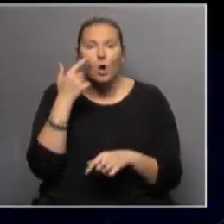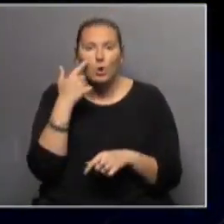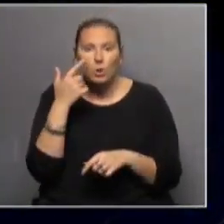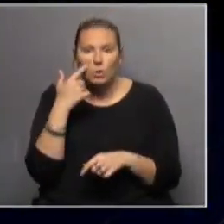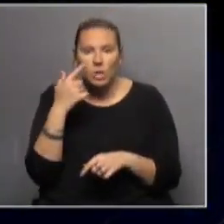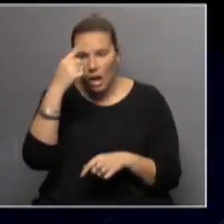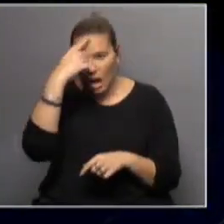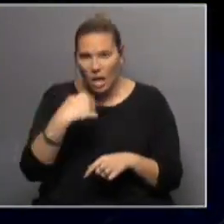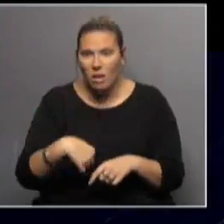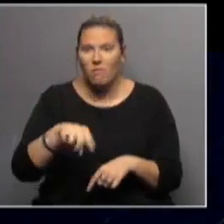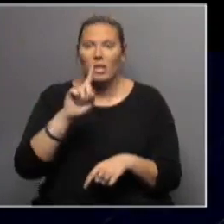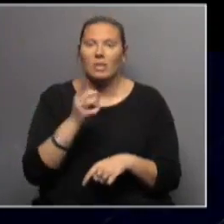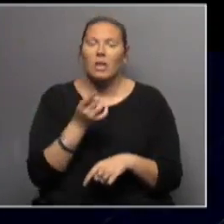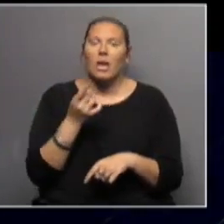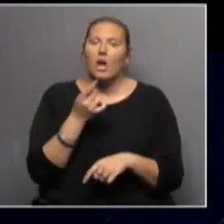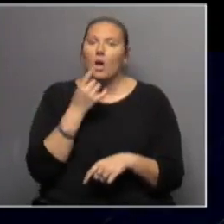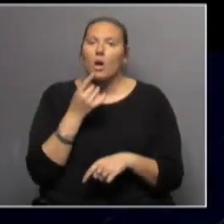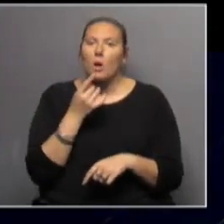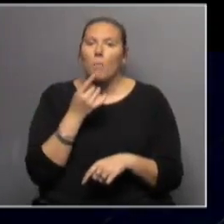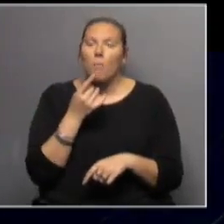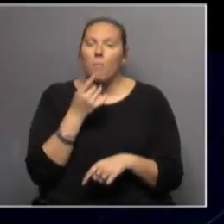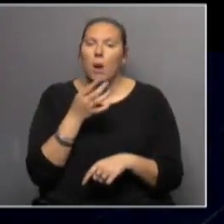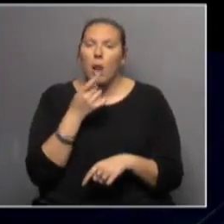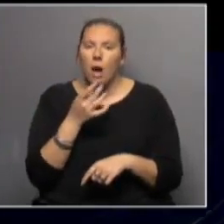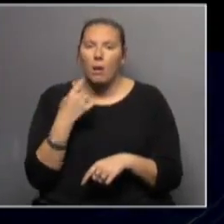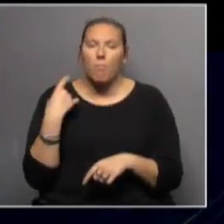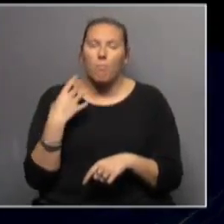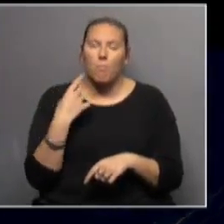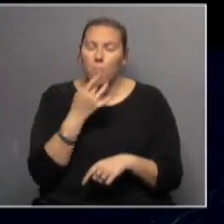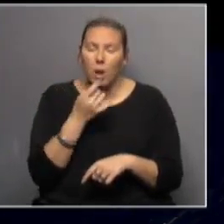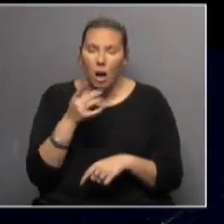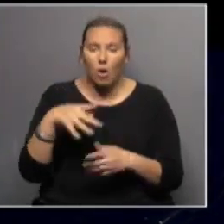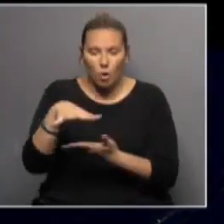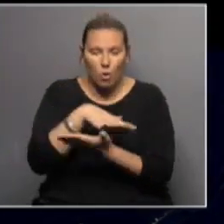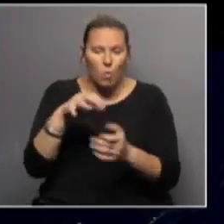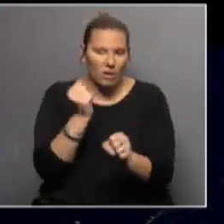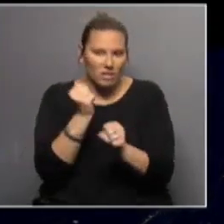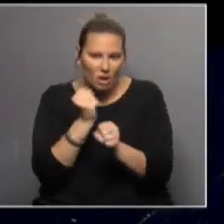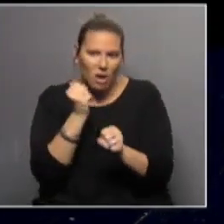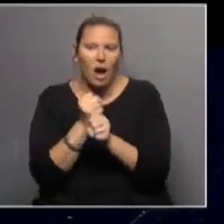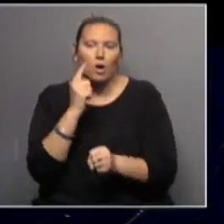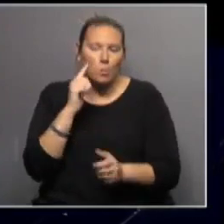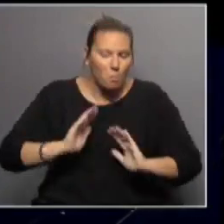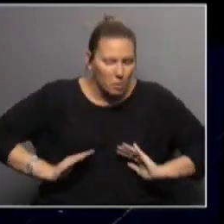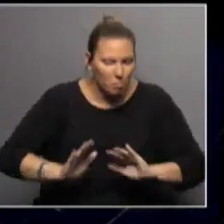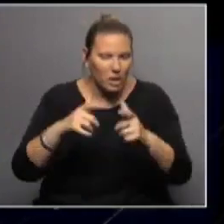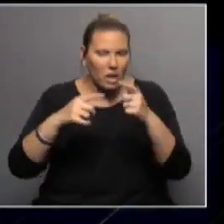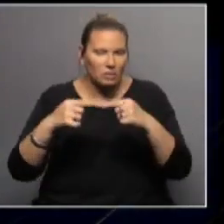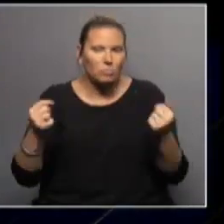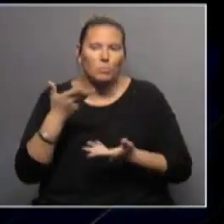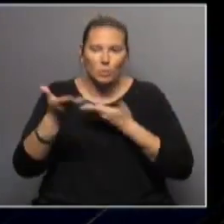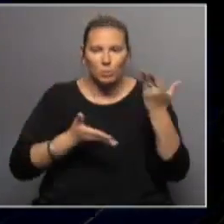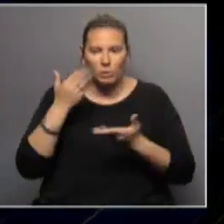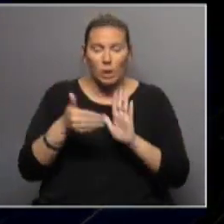Elefante Blanco, la casa de la banda donde laburan, donde cocinan sus asuntos y sus asados también. Todo esto a propósito de que